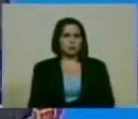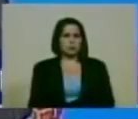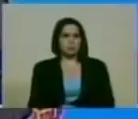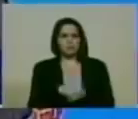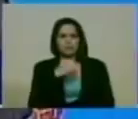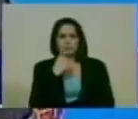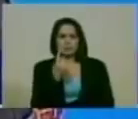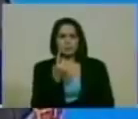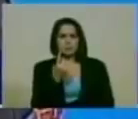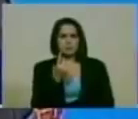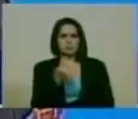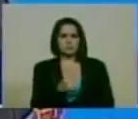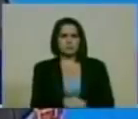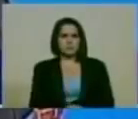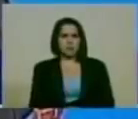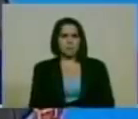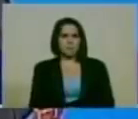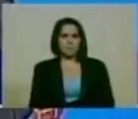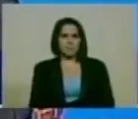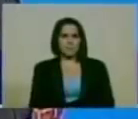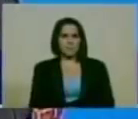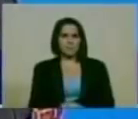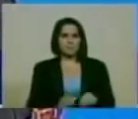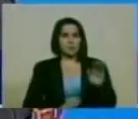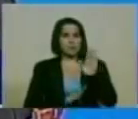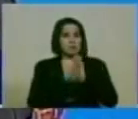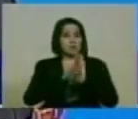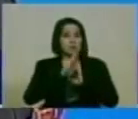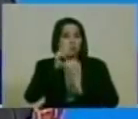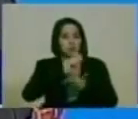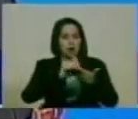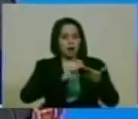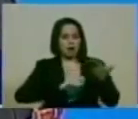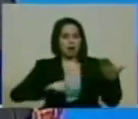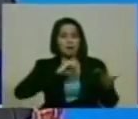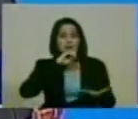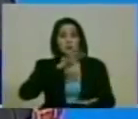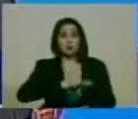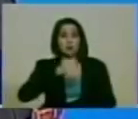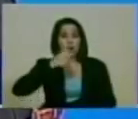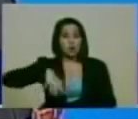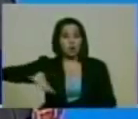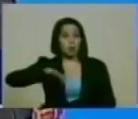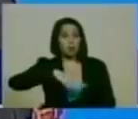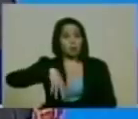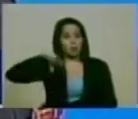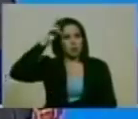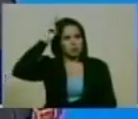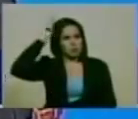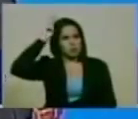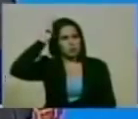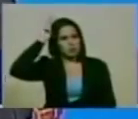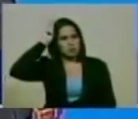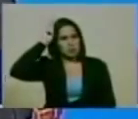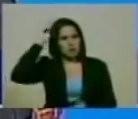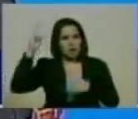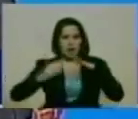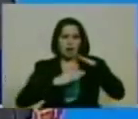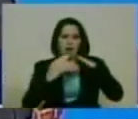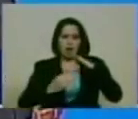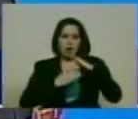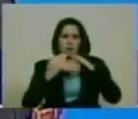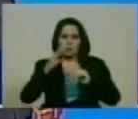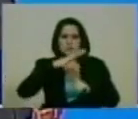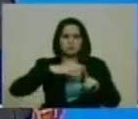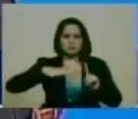dice: desarrollar la carga histórica de los pueblos indígenas en las bases